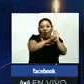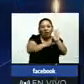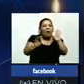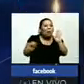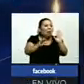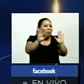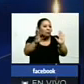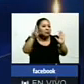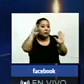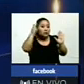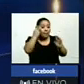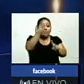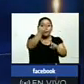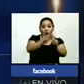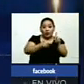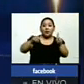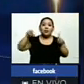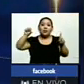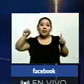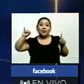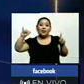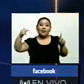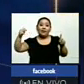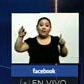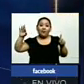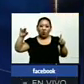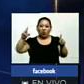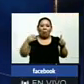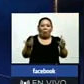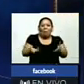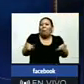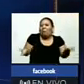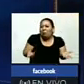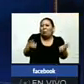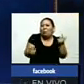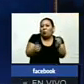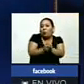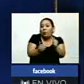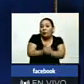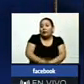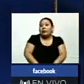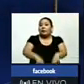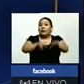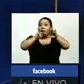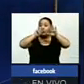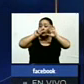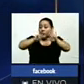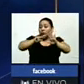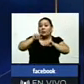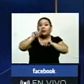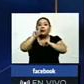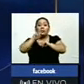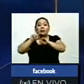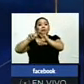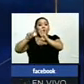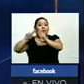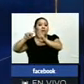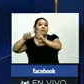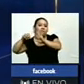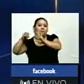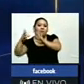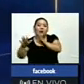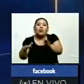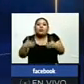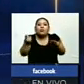clara. A Cifrido Reyes se le cuestiona la procedencia de al menos $717,000 que aún no ha logrado